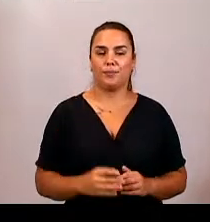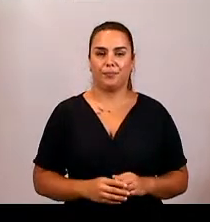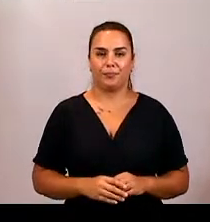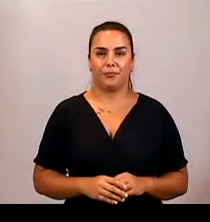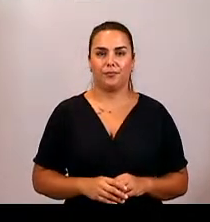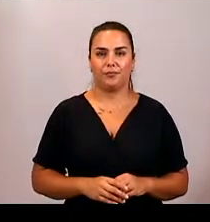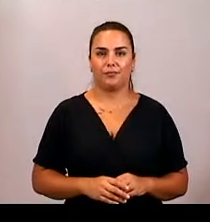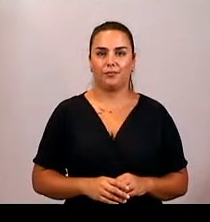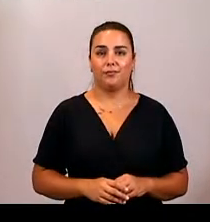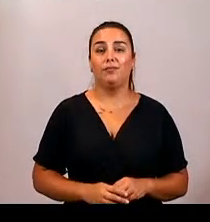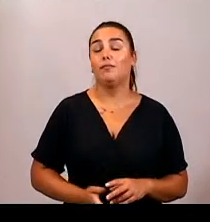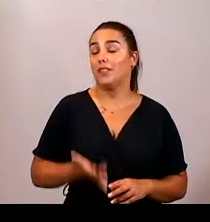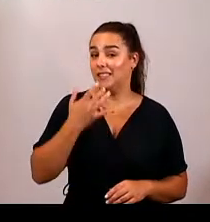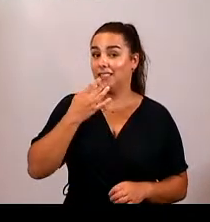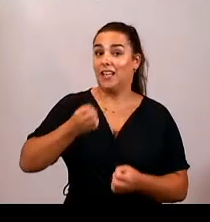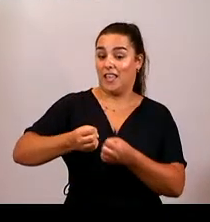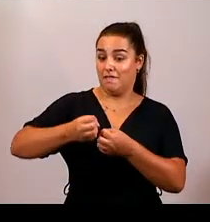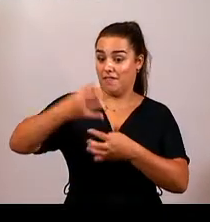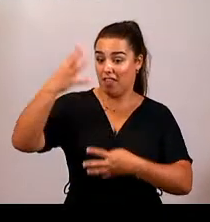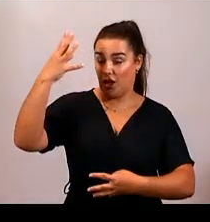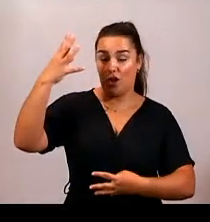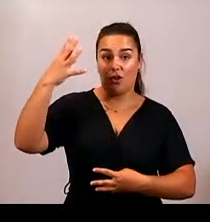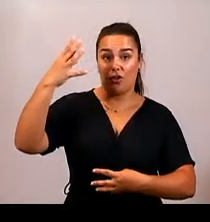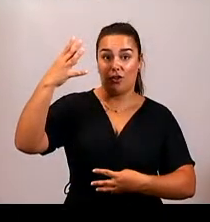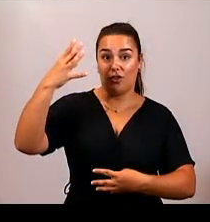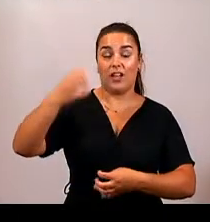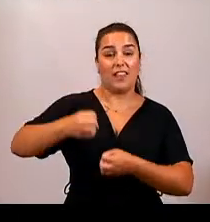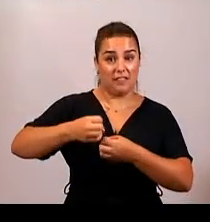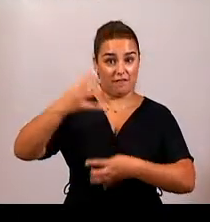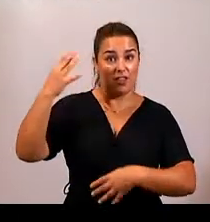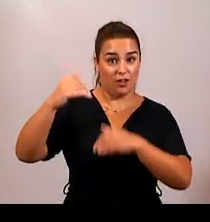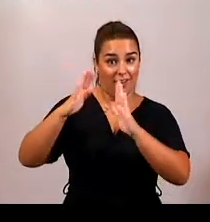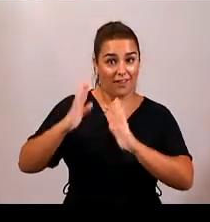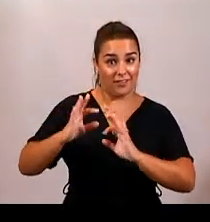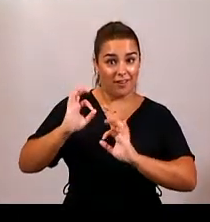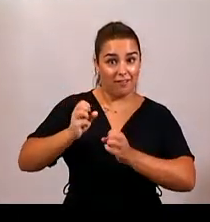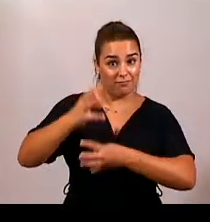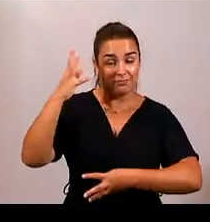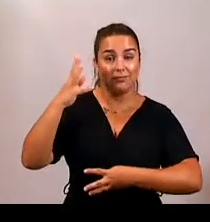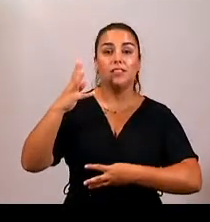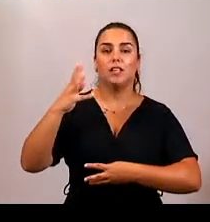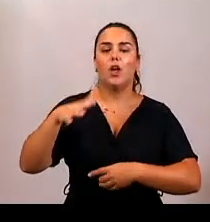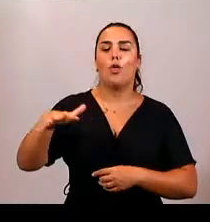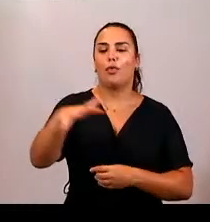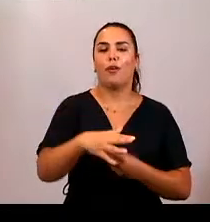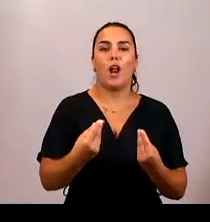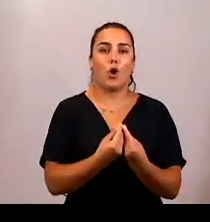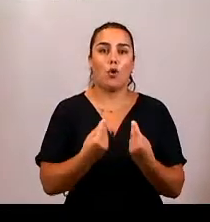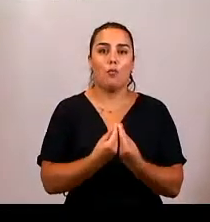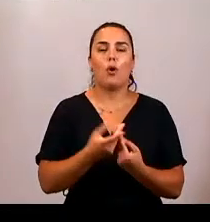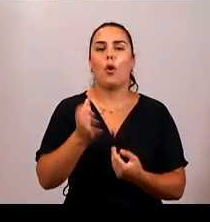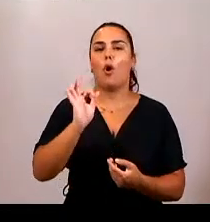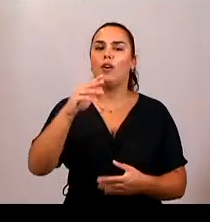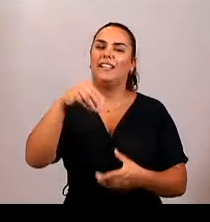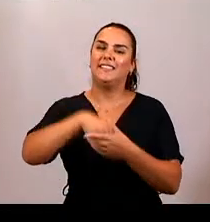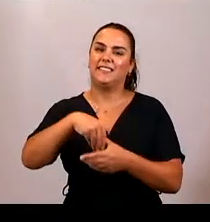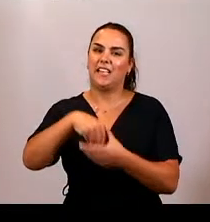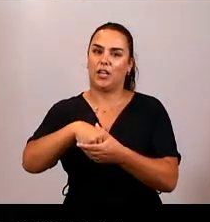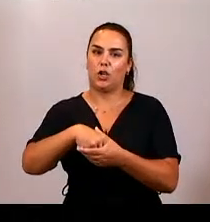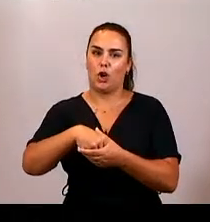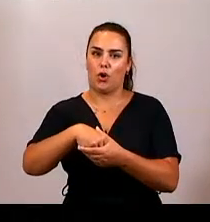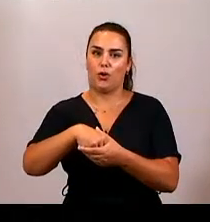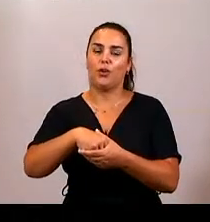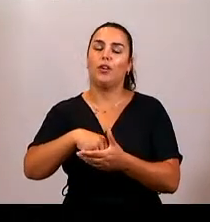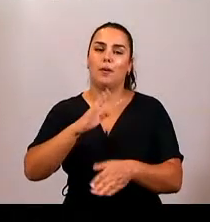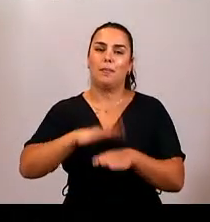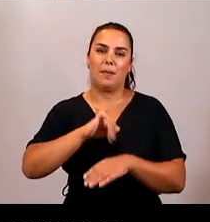caso de los edificios de viviendas, la mejora puede ser tanto en las zonas comunes como en el interior del inmueble de